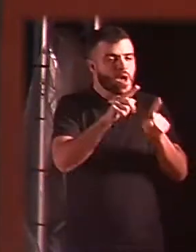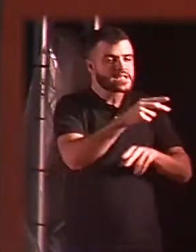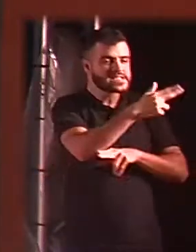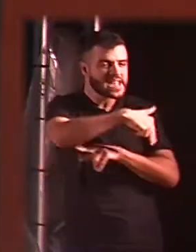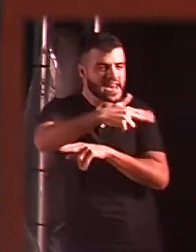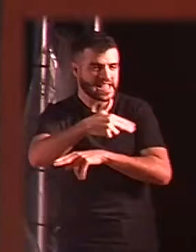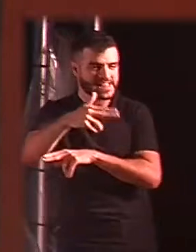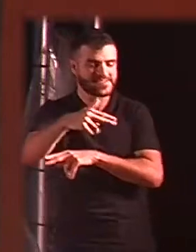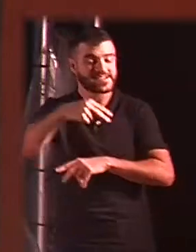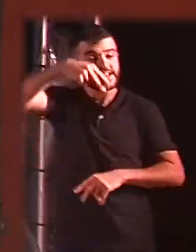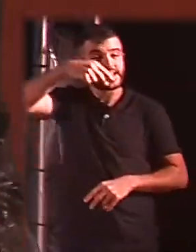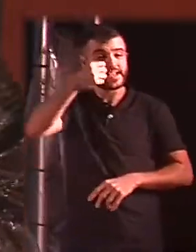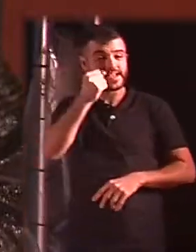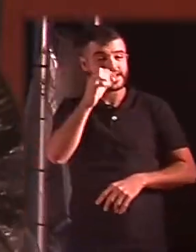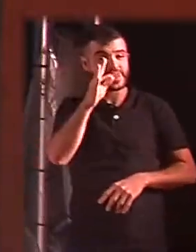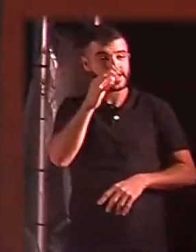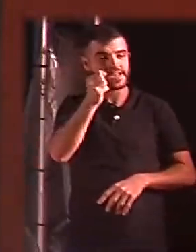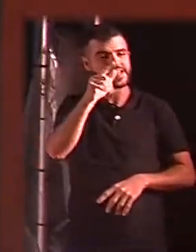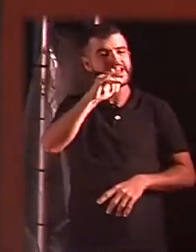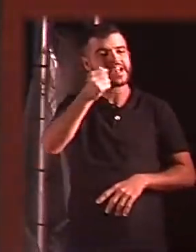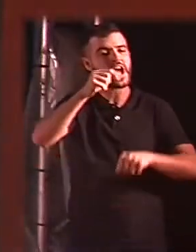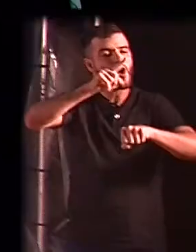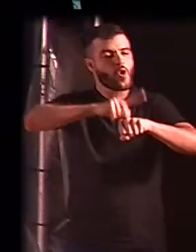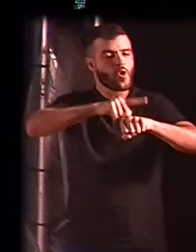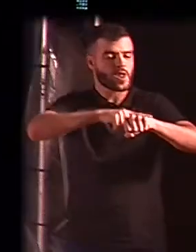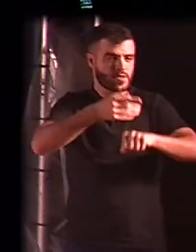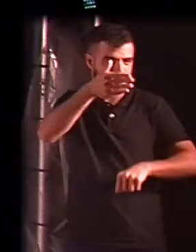Bueno, Natalia, hora de morir.